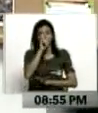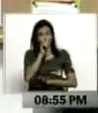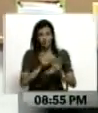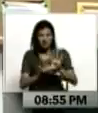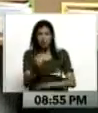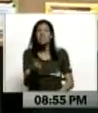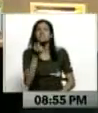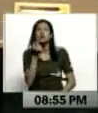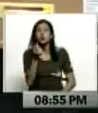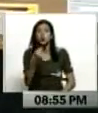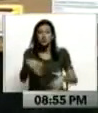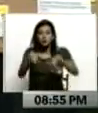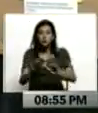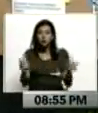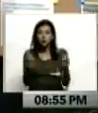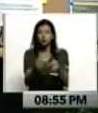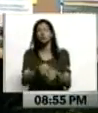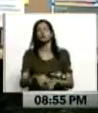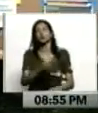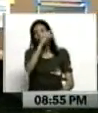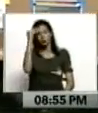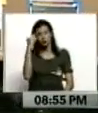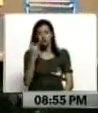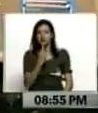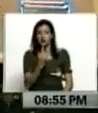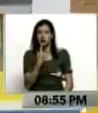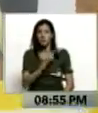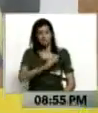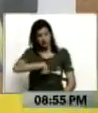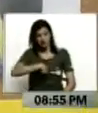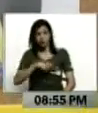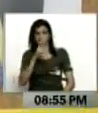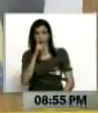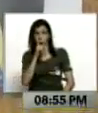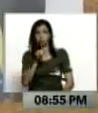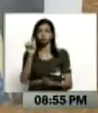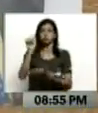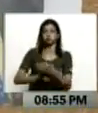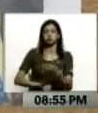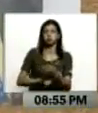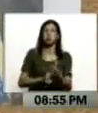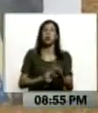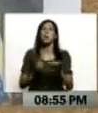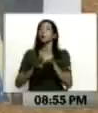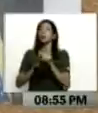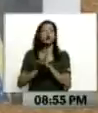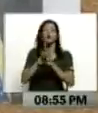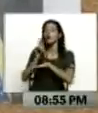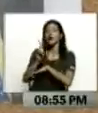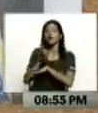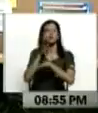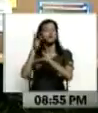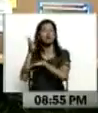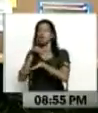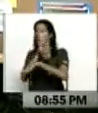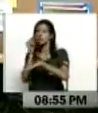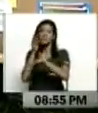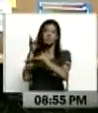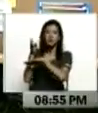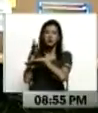15 años borg maduro prueba que abandonó el cargo al no rendir cuentas ante la asamblea este